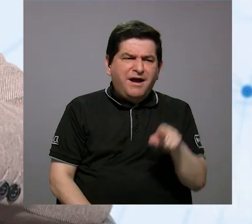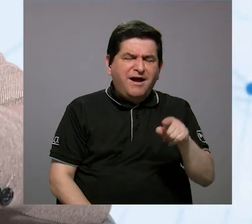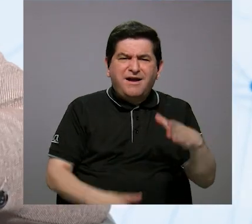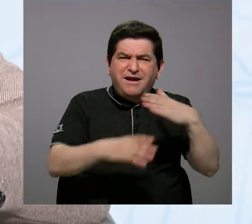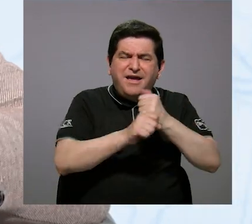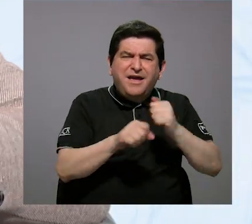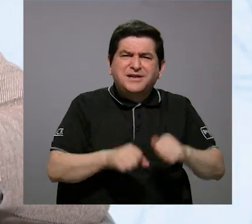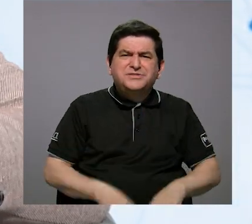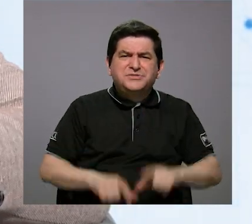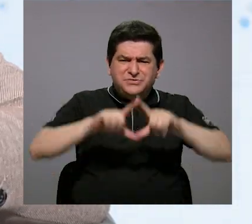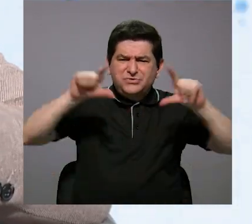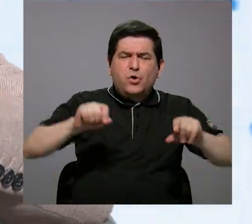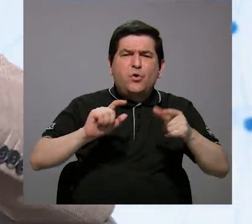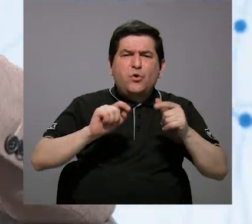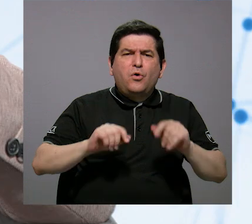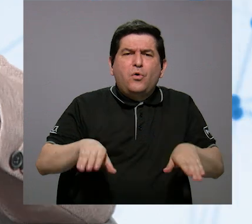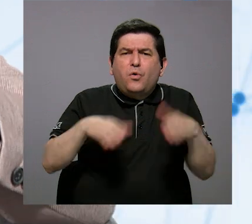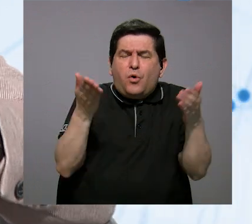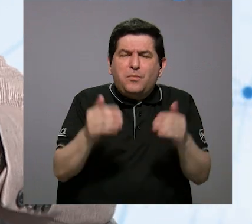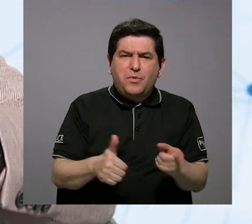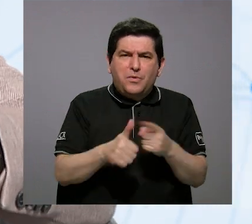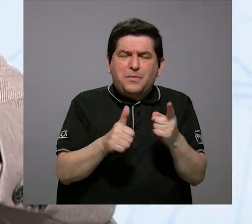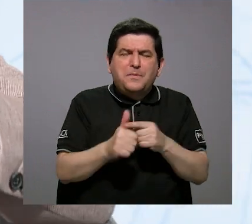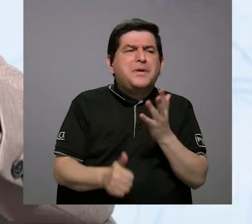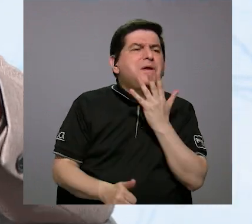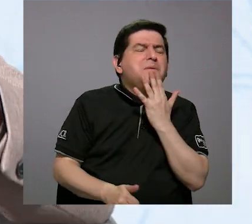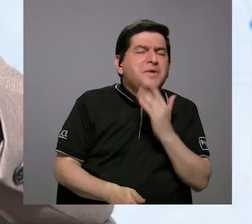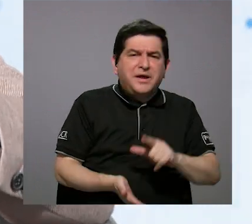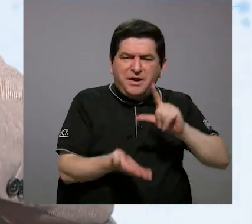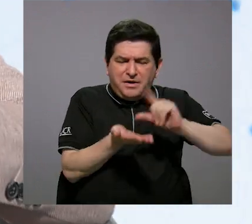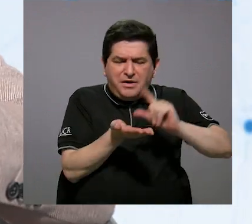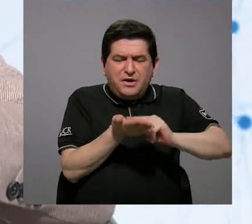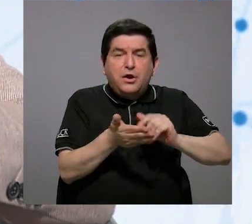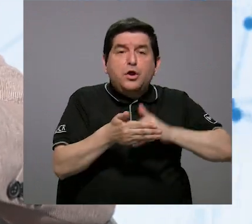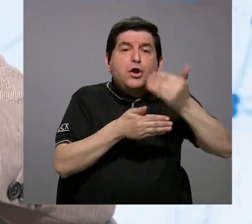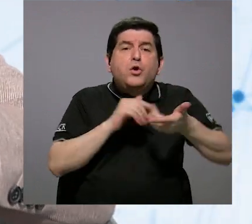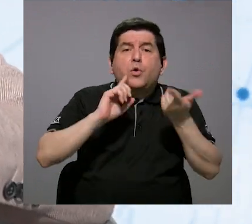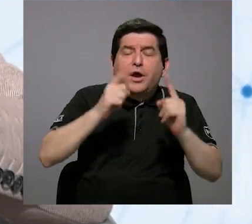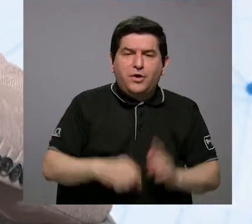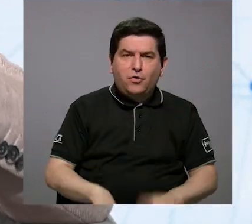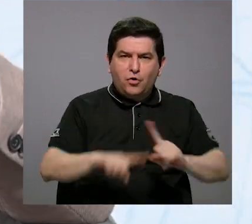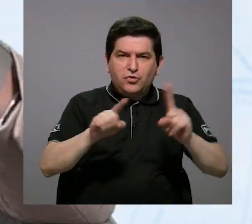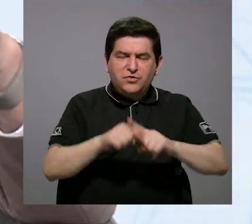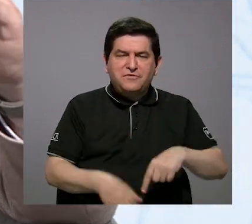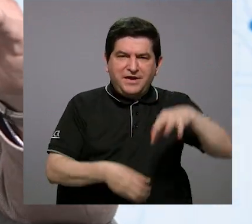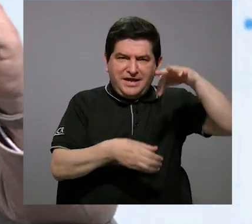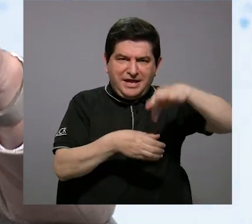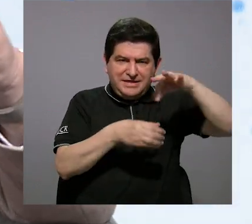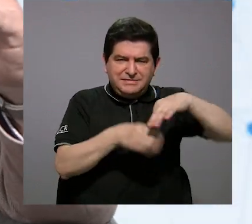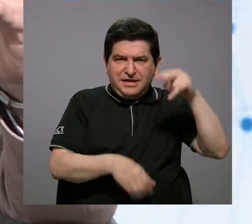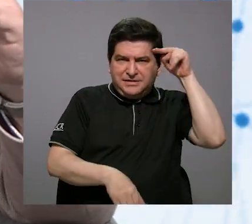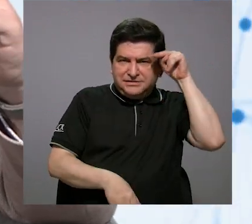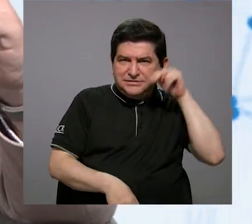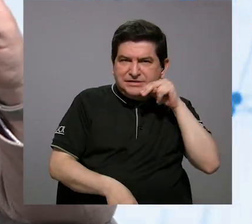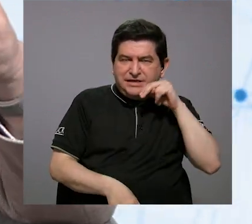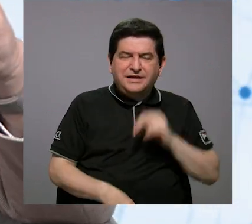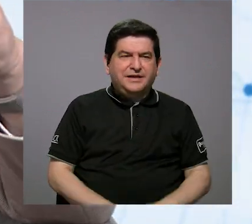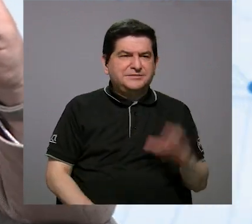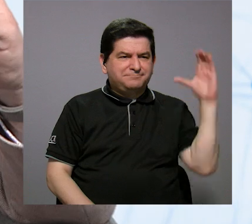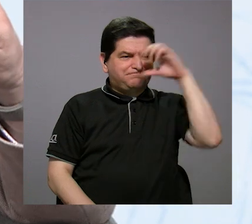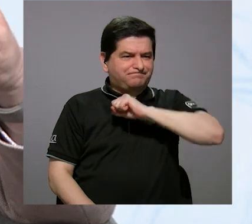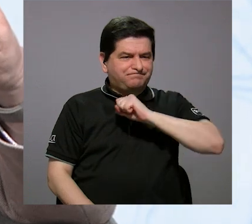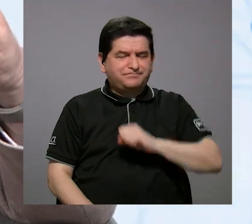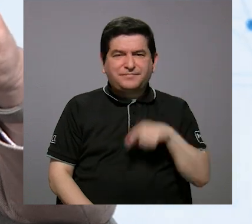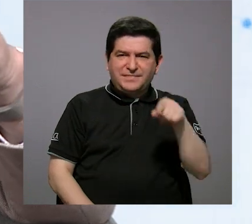cómo fue fabricado el billete, cuáles colores se imprimieron primero, cuáles después. Si hay varias tintas negras, pudimos determinar